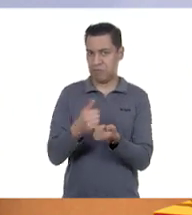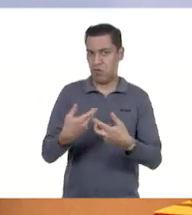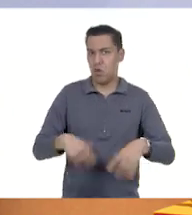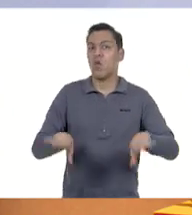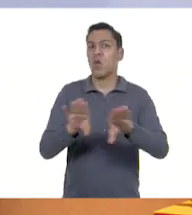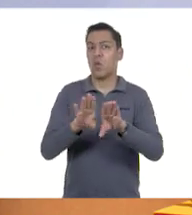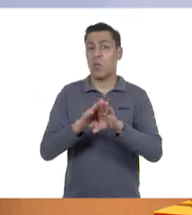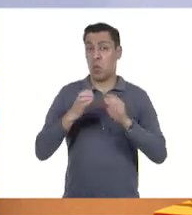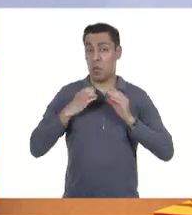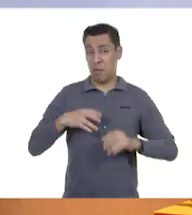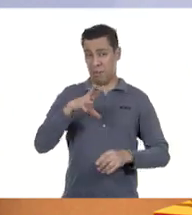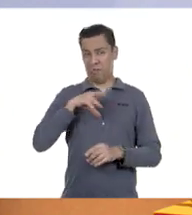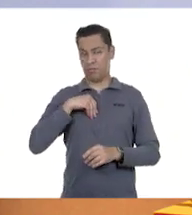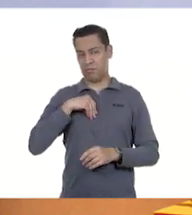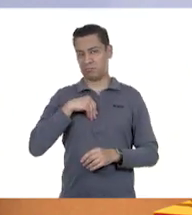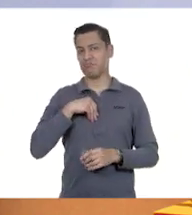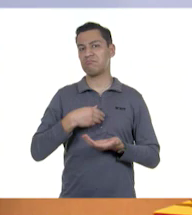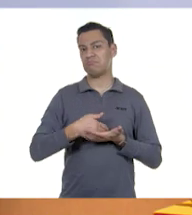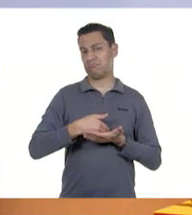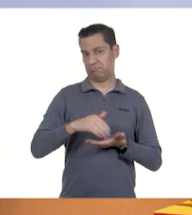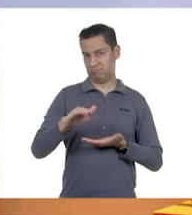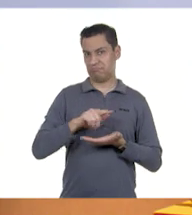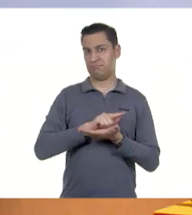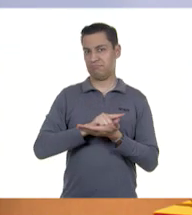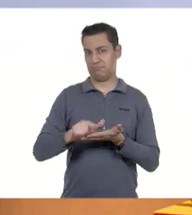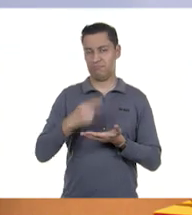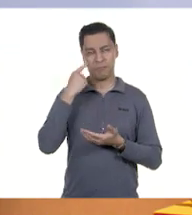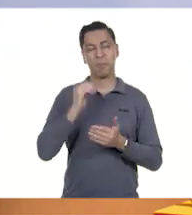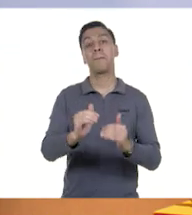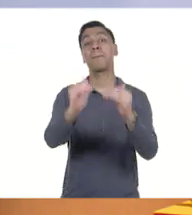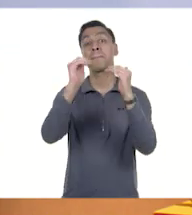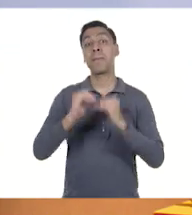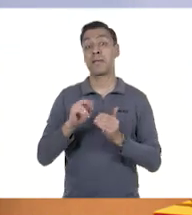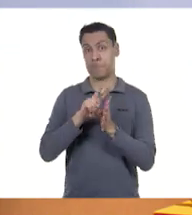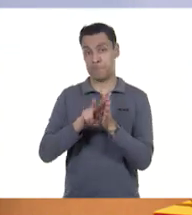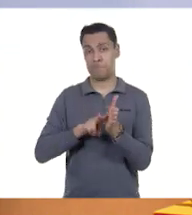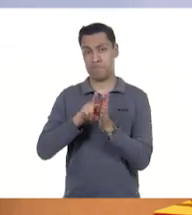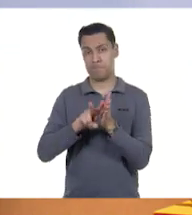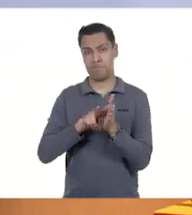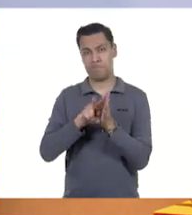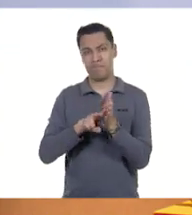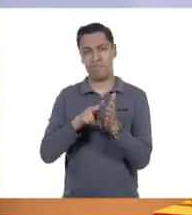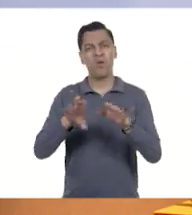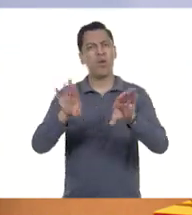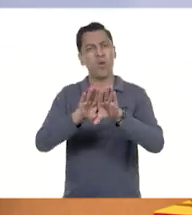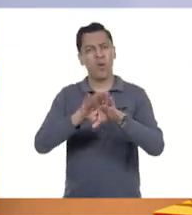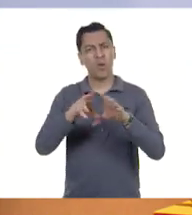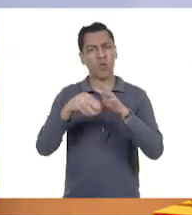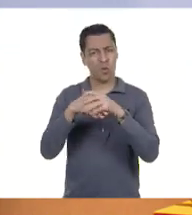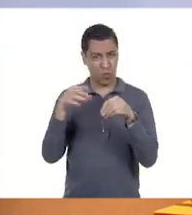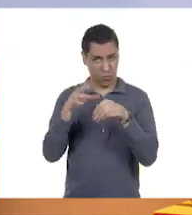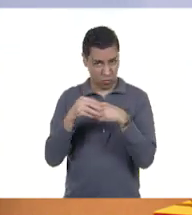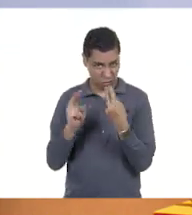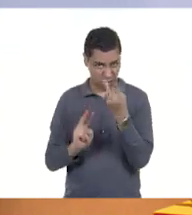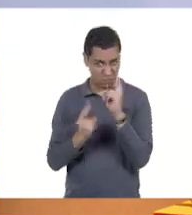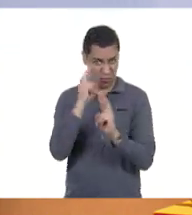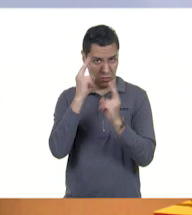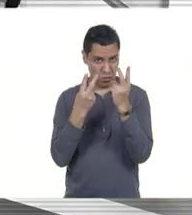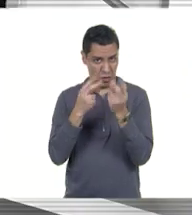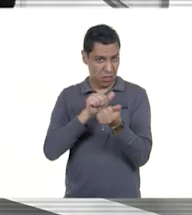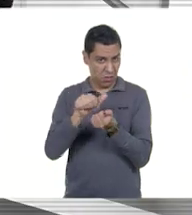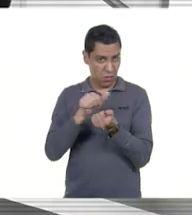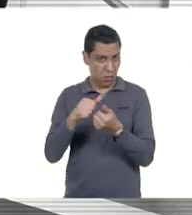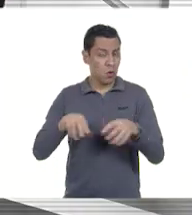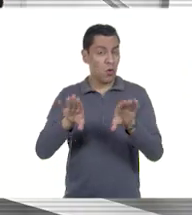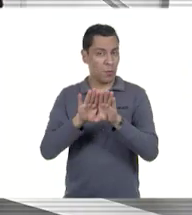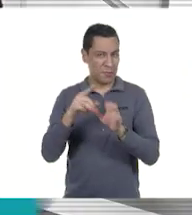cuerpo. Bien, vamos a ver el siguiente video para conocer un poco más cómo es que se pueden lavar las frutas y verduras. ¿Nos acompañan? ¡Vamos